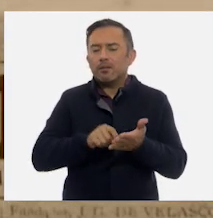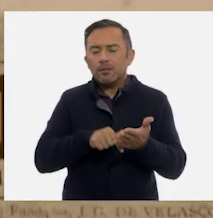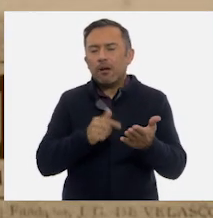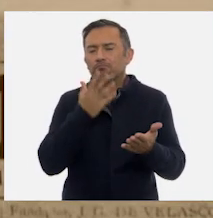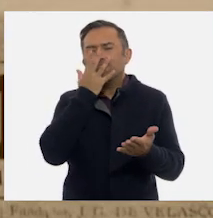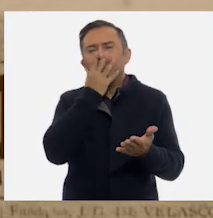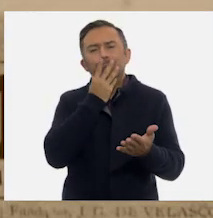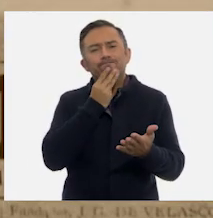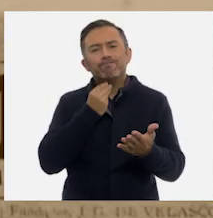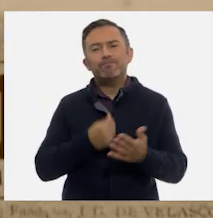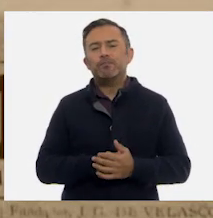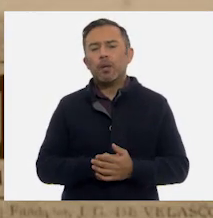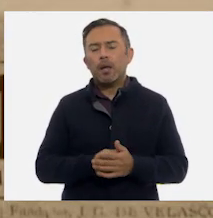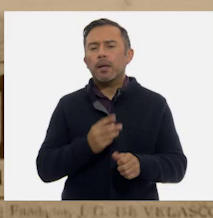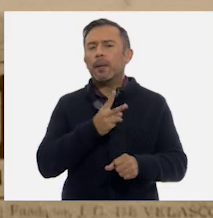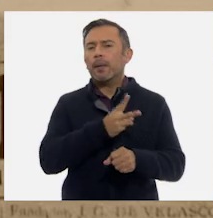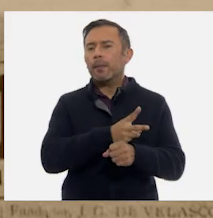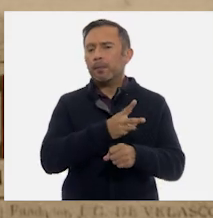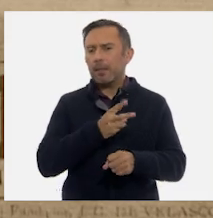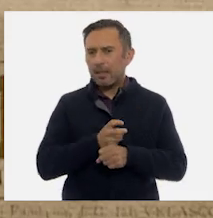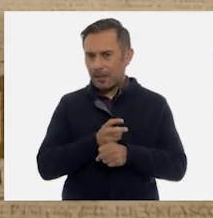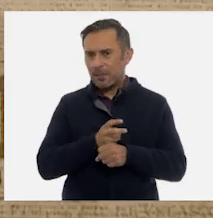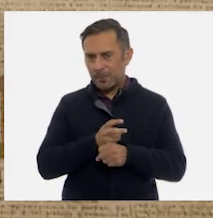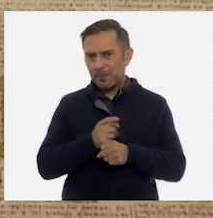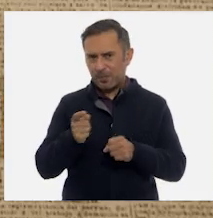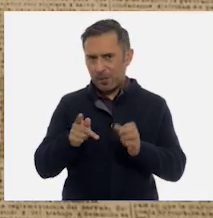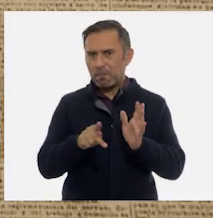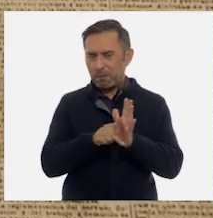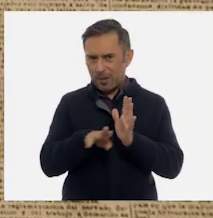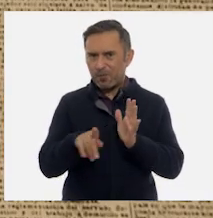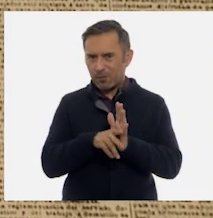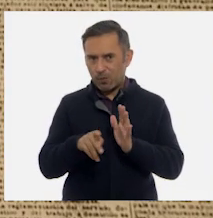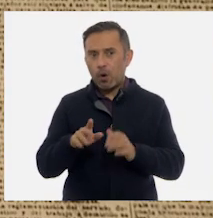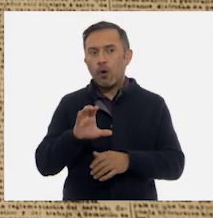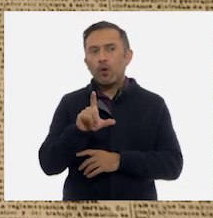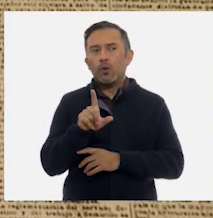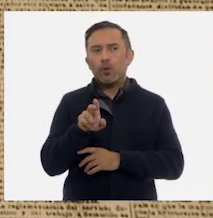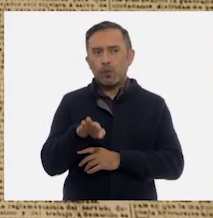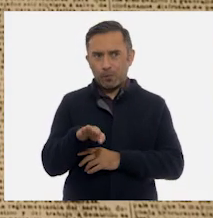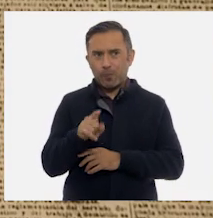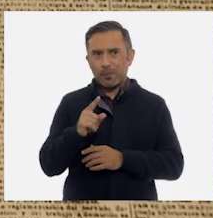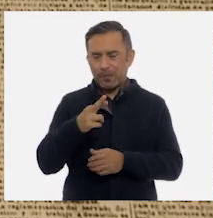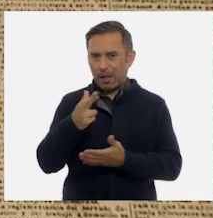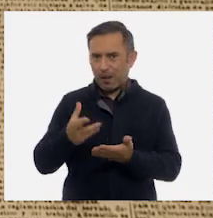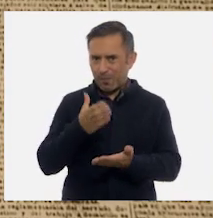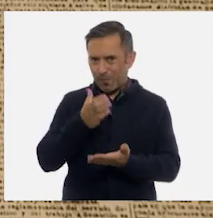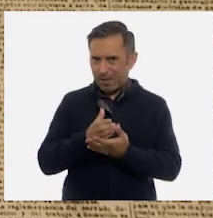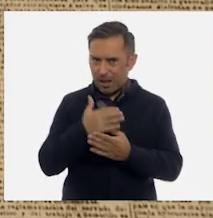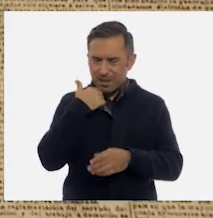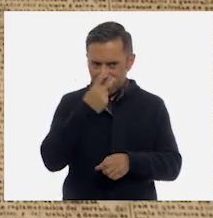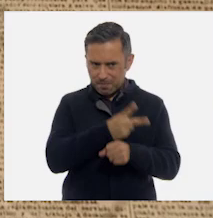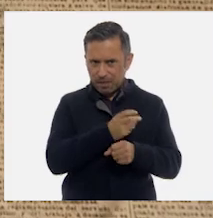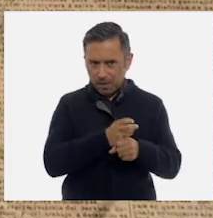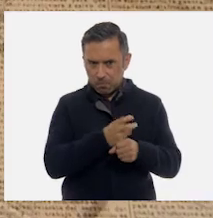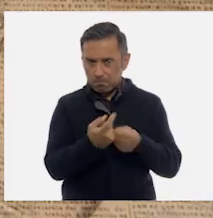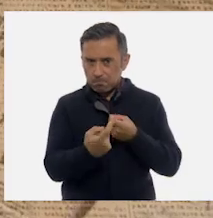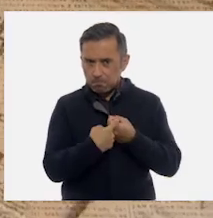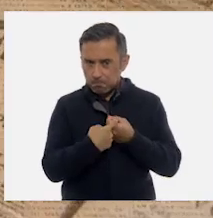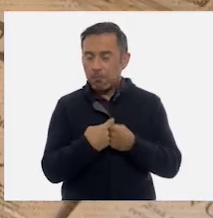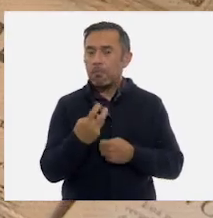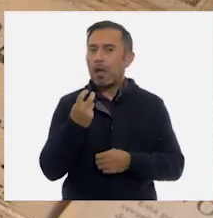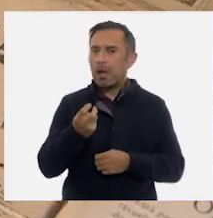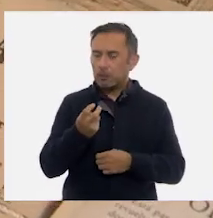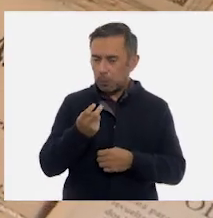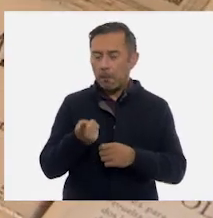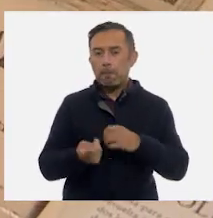La invitamos a formar parte del centro director de la Confederación de Clubes Liberales de la República, y así fue como figuró en la mesa